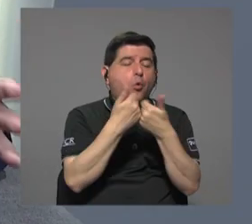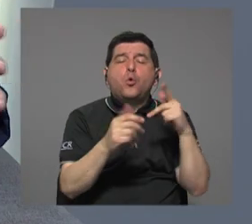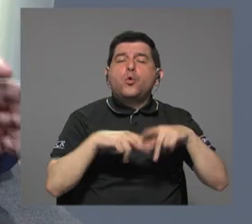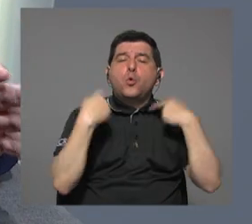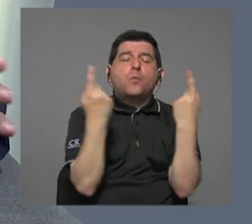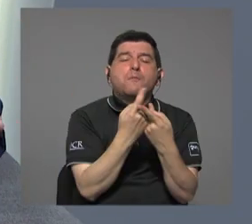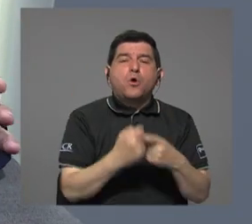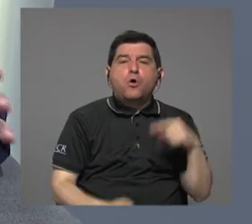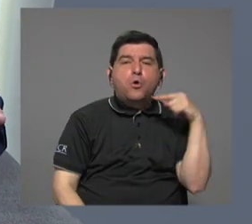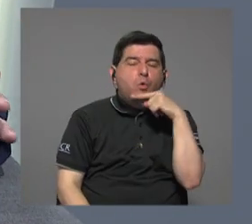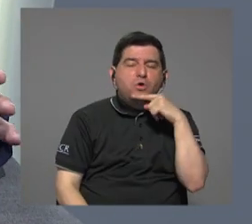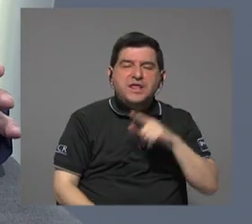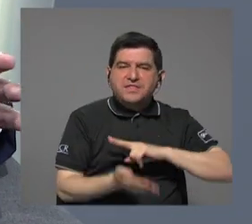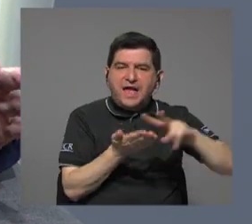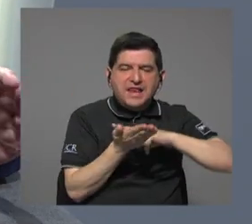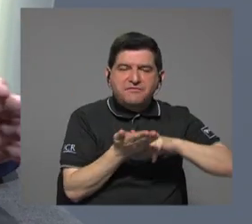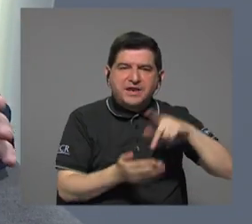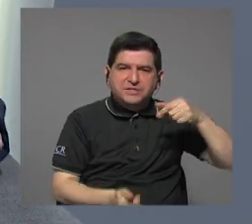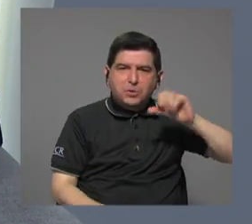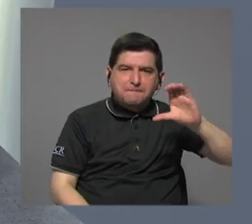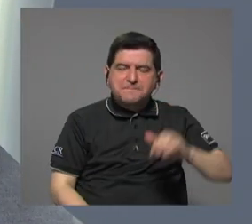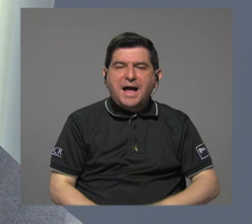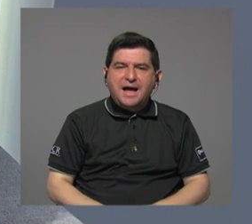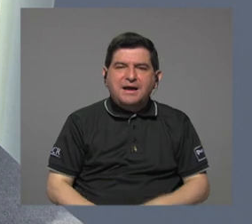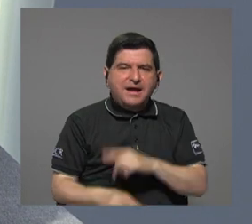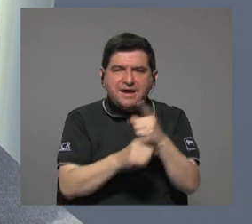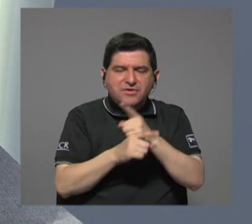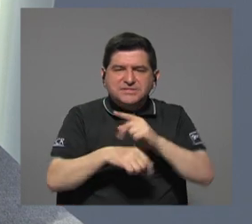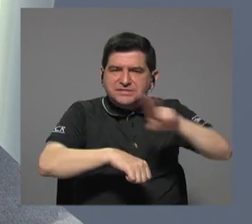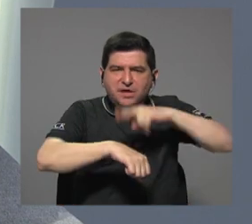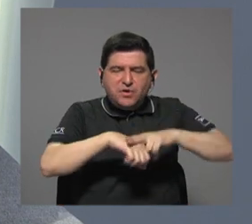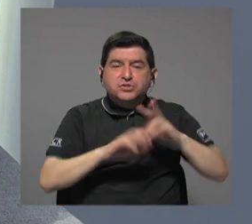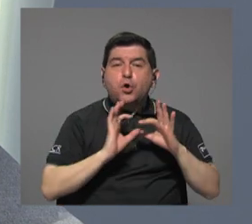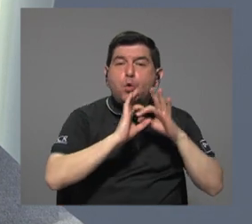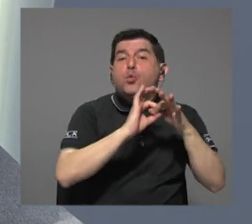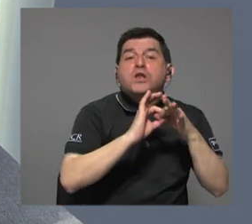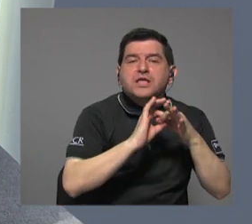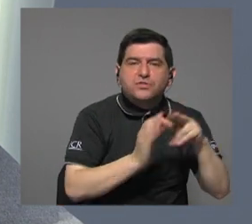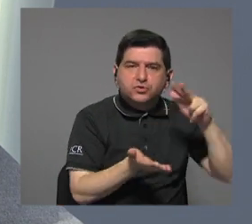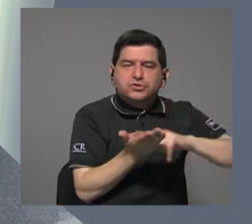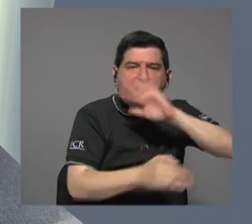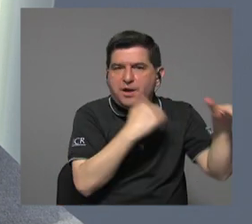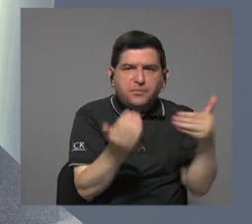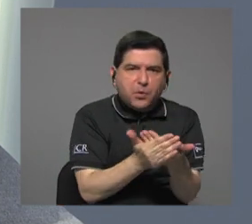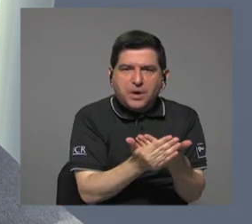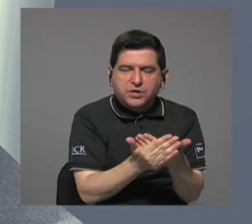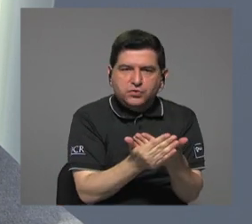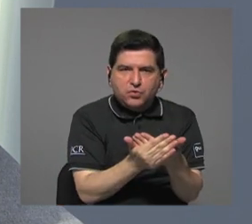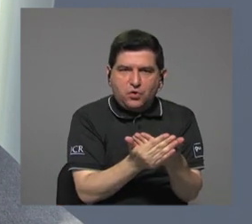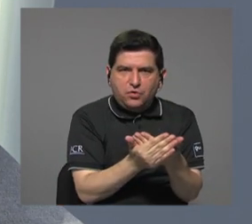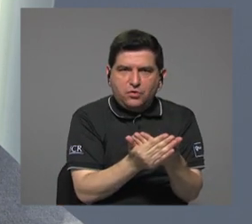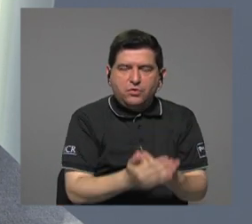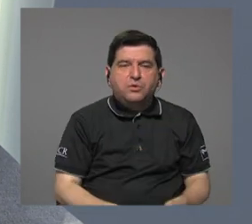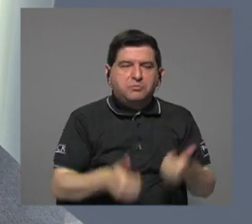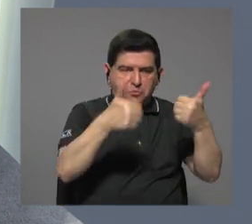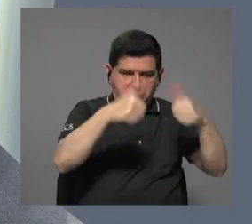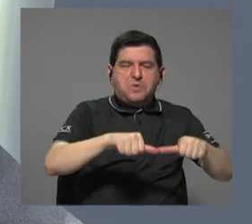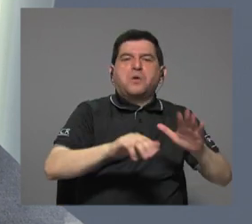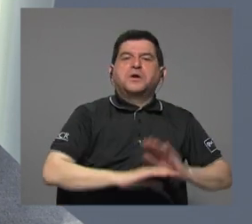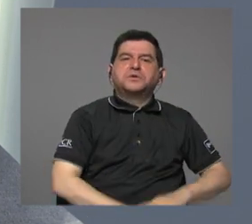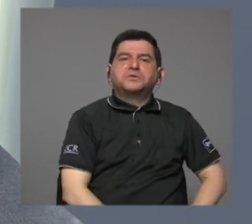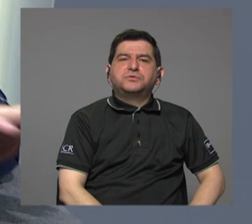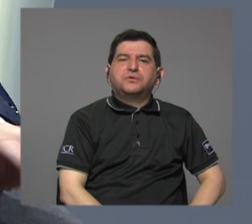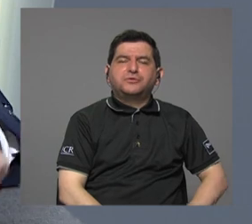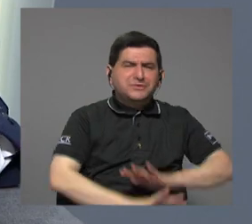la unidad de liberación el pack de restauración que están unidos para probar todo lo tiene gastado un acuerdo entonces